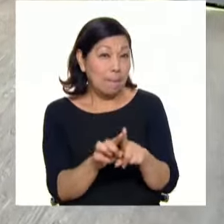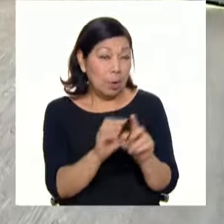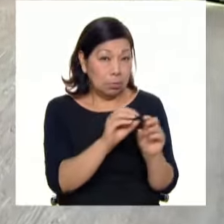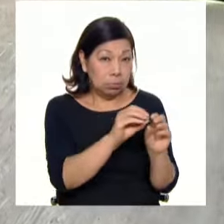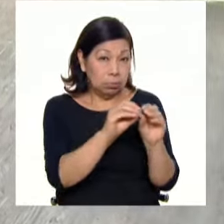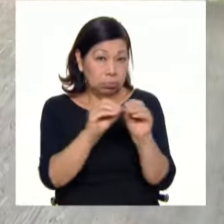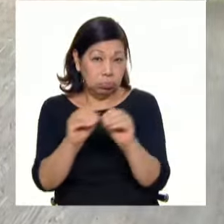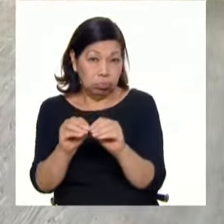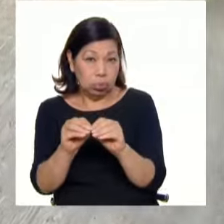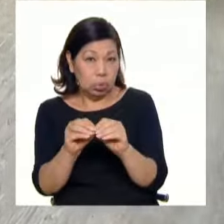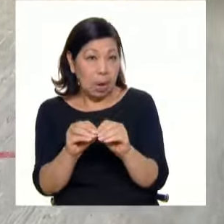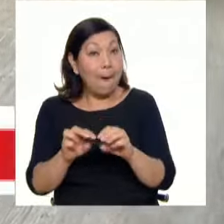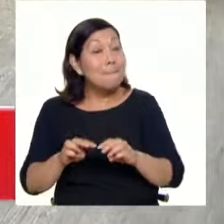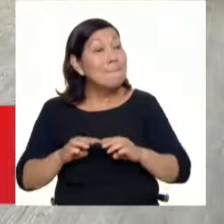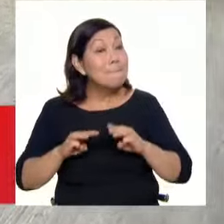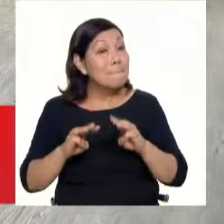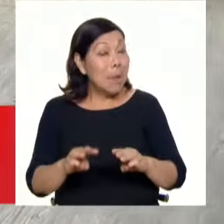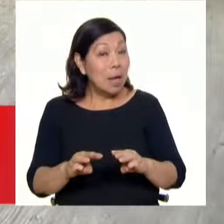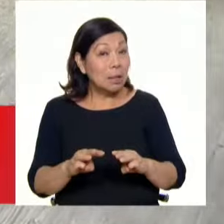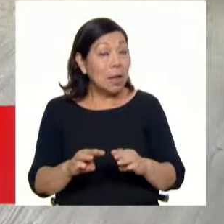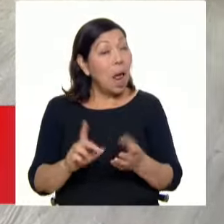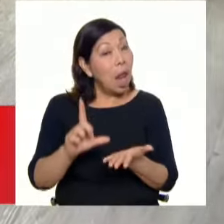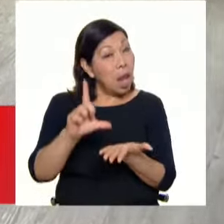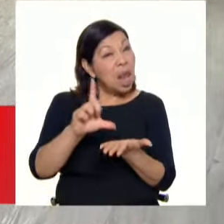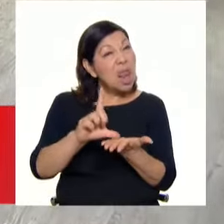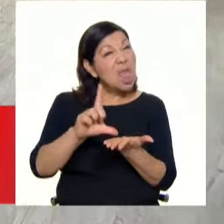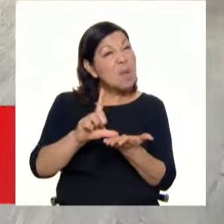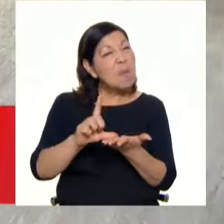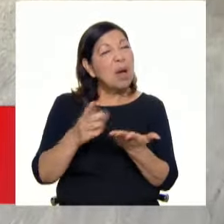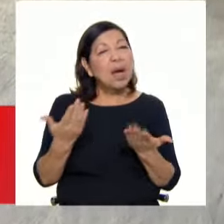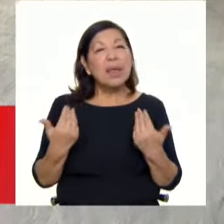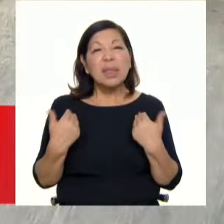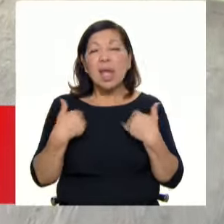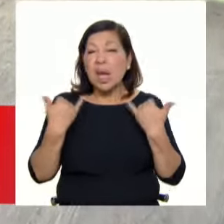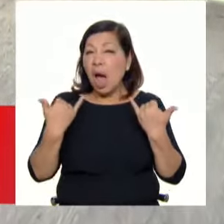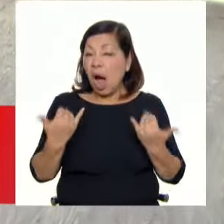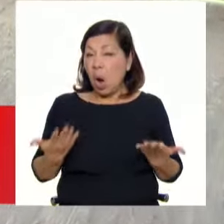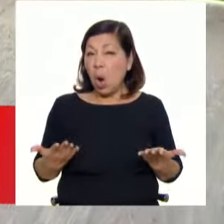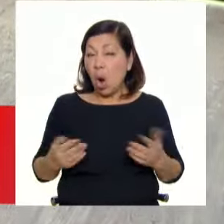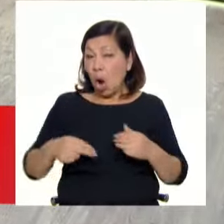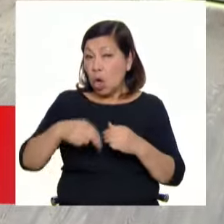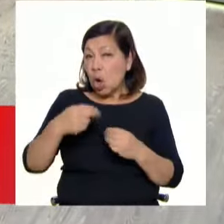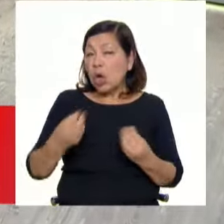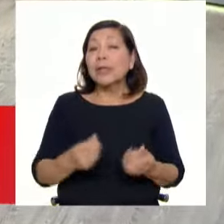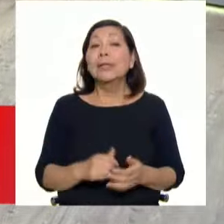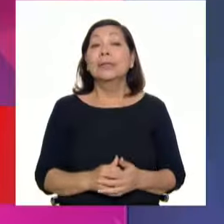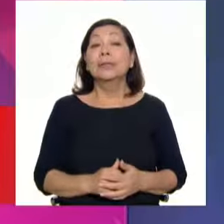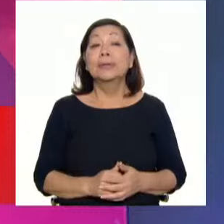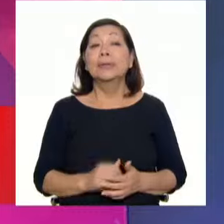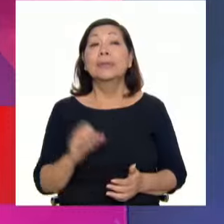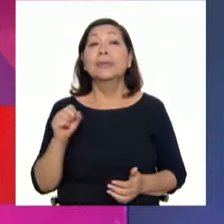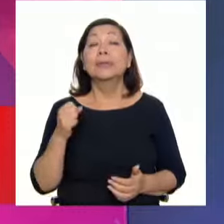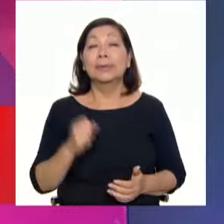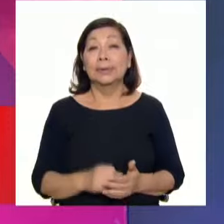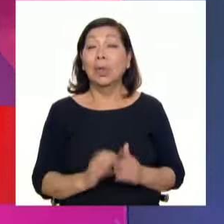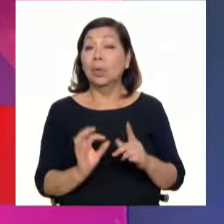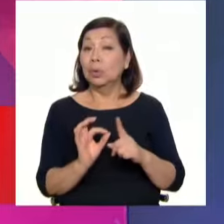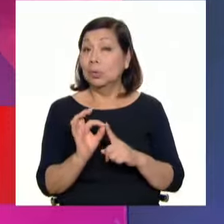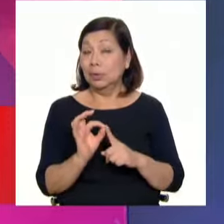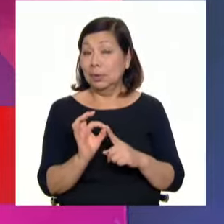trasladado a las temperaturas del mar. Por ejemplo, en Lima, ¿cuál es la temperatura que tiene en estos momentos y en el norte también de repente? Sí, las